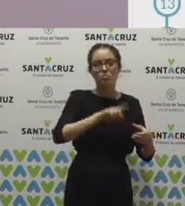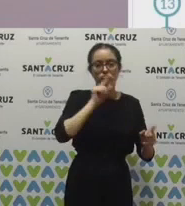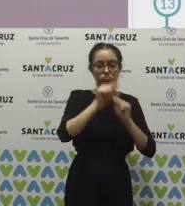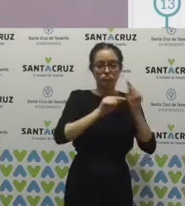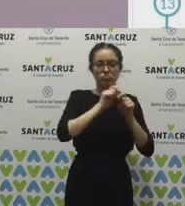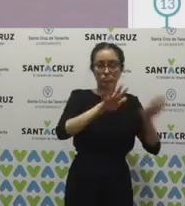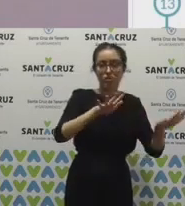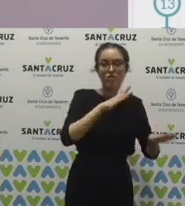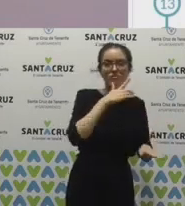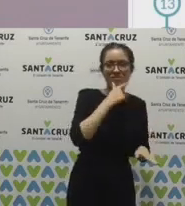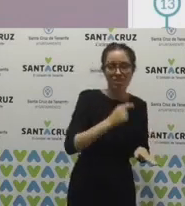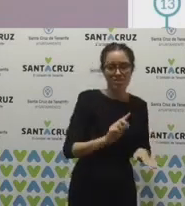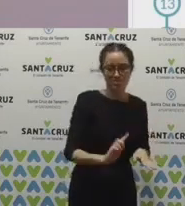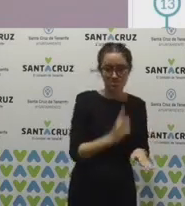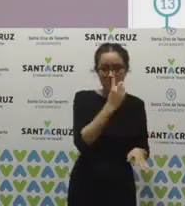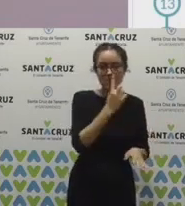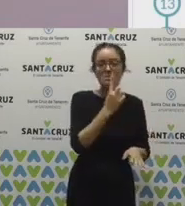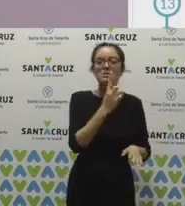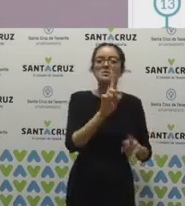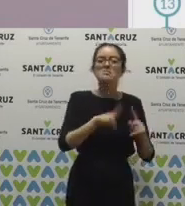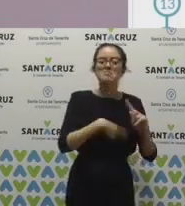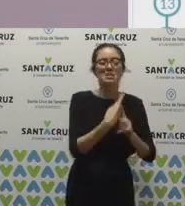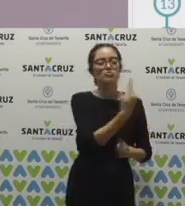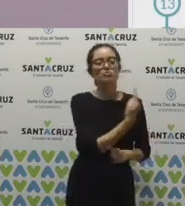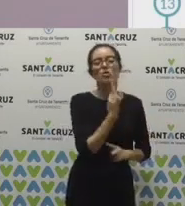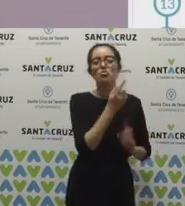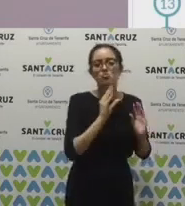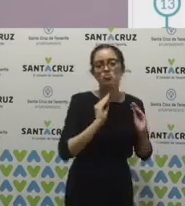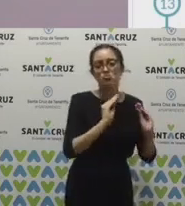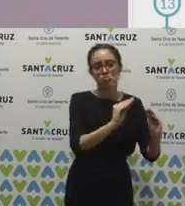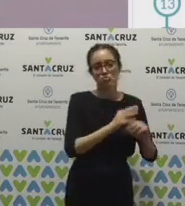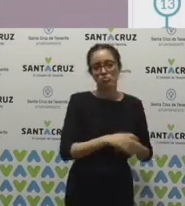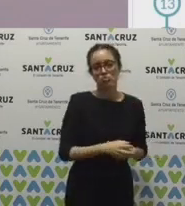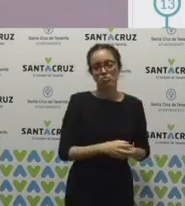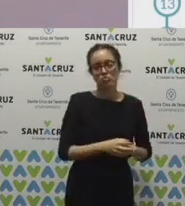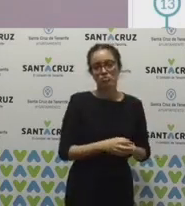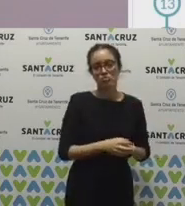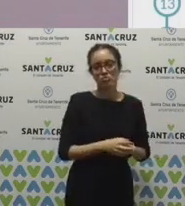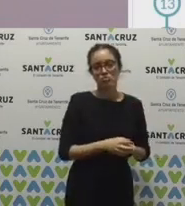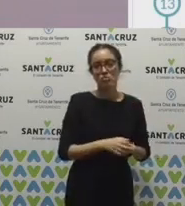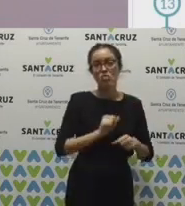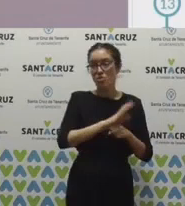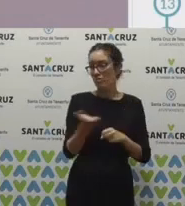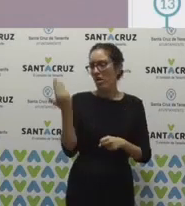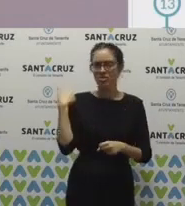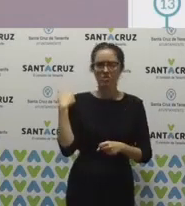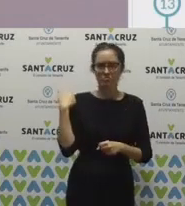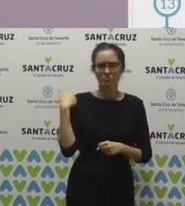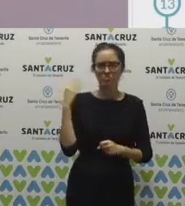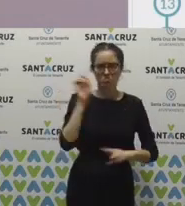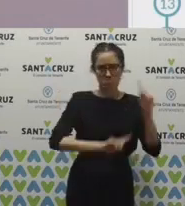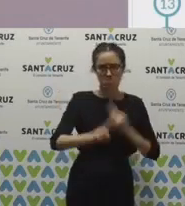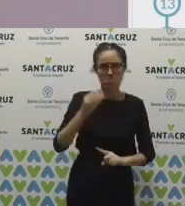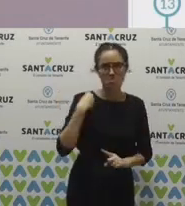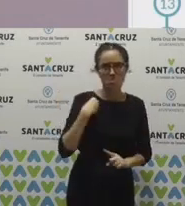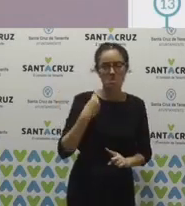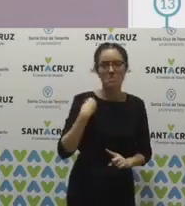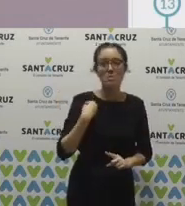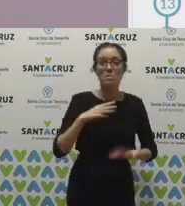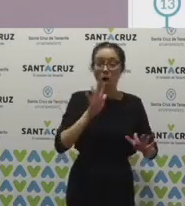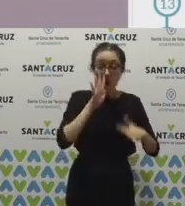como por la afección añadida que es la soledad un problema que ya les aceptaba antes de esta pandemia pero que ahora se ha visto totalmente